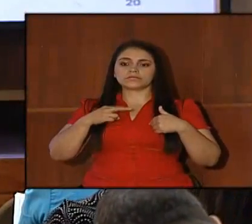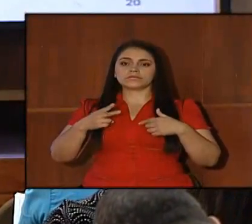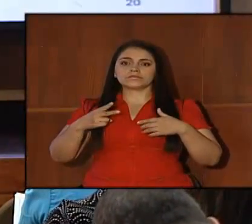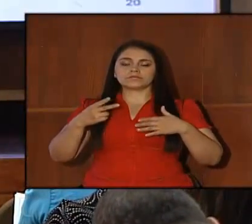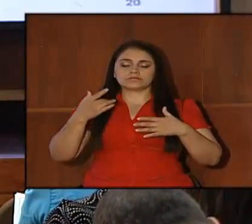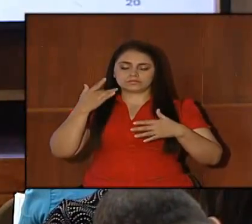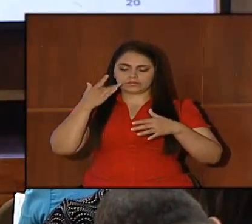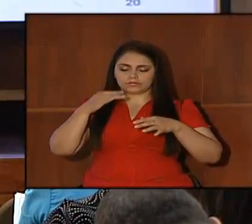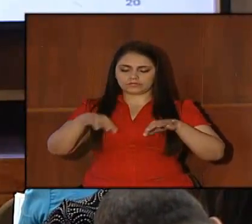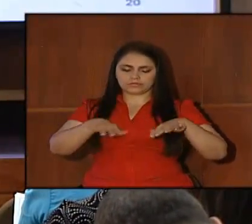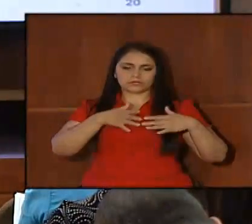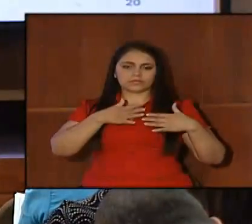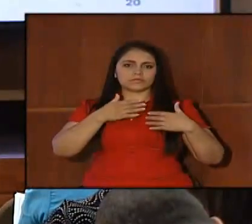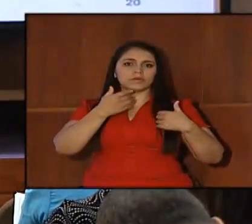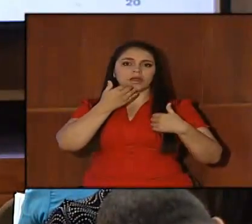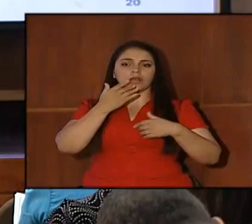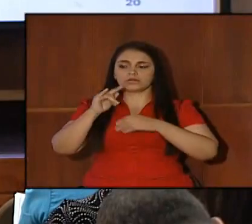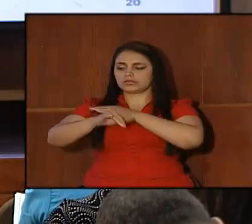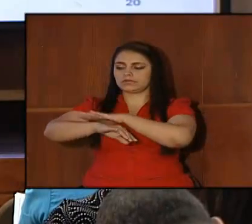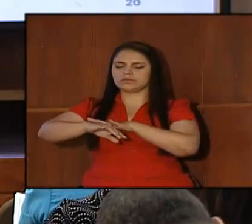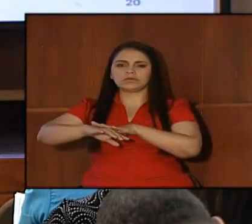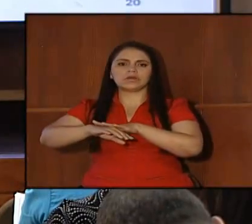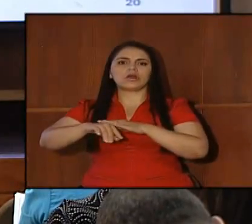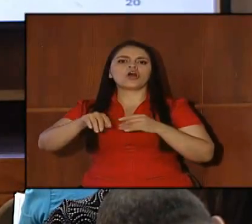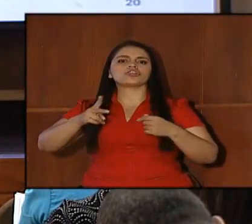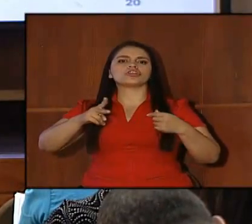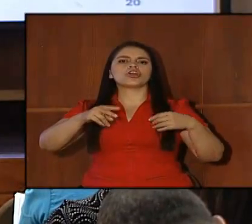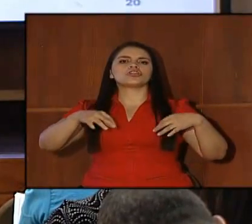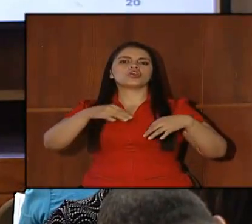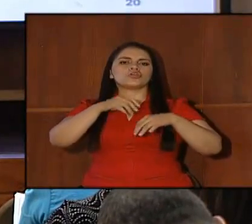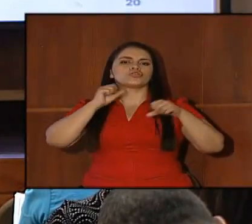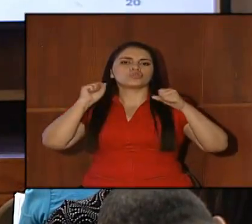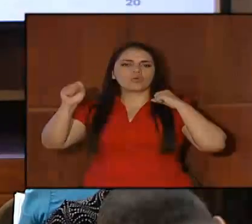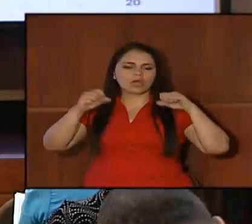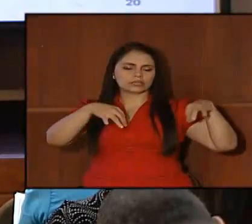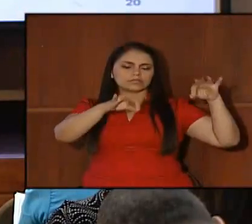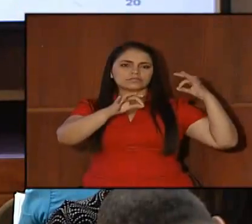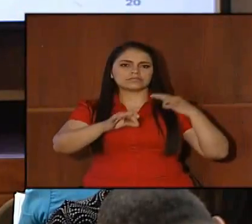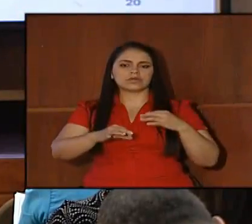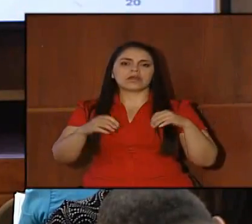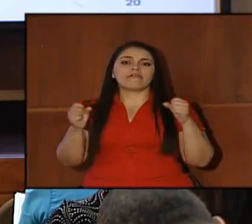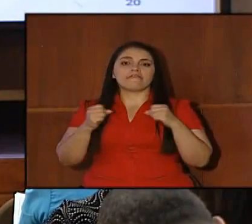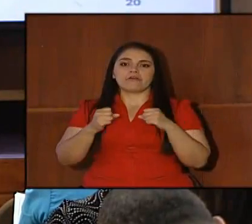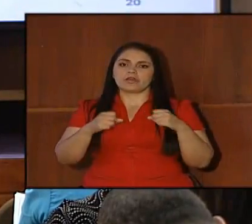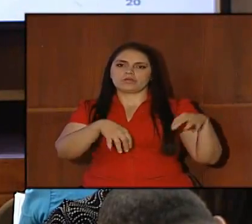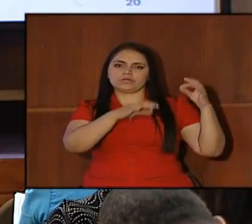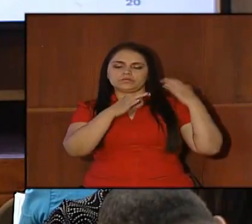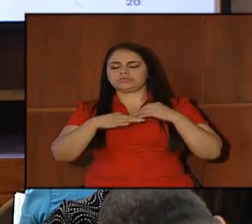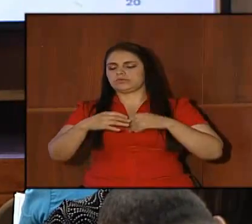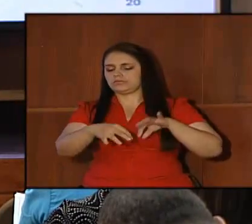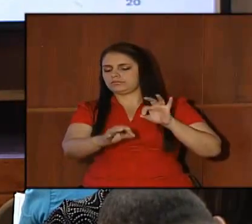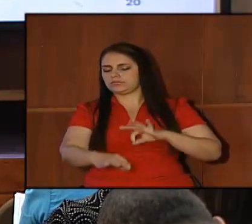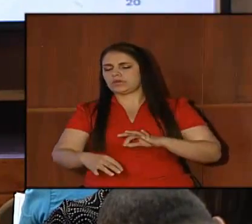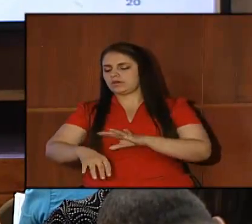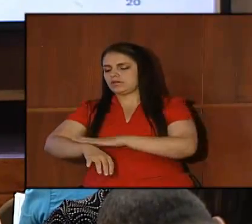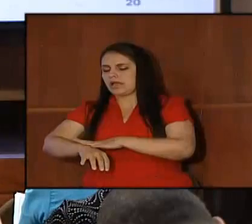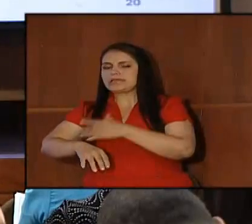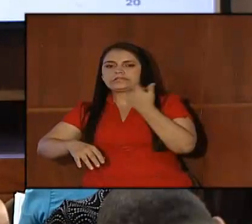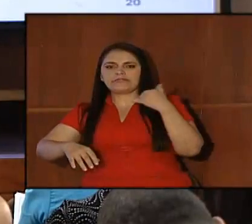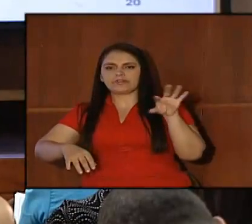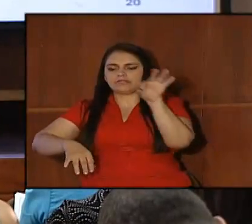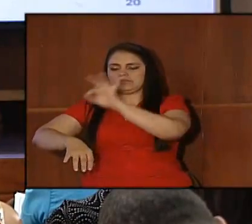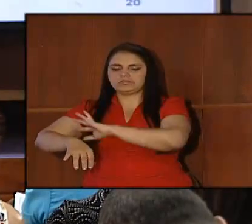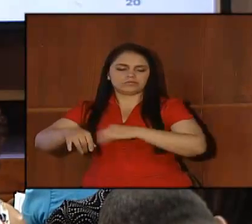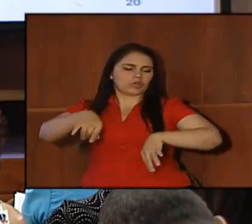partes que no estamos lavando, pues las mantenemos cubiertas con una toalla o con una sábana para evitar que el paciente se enfríe. Para la limpieza